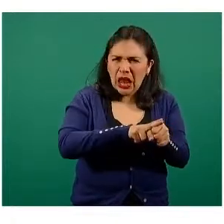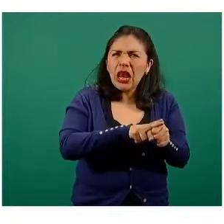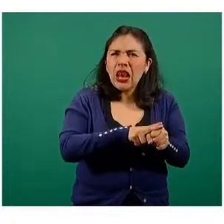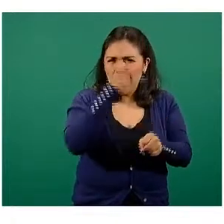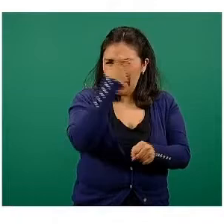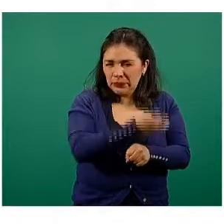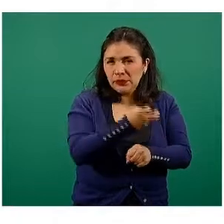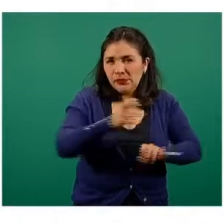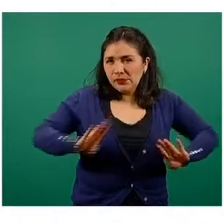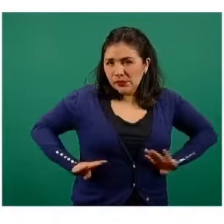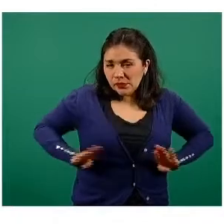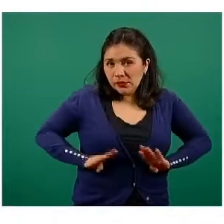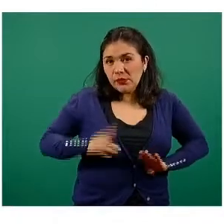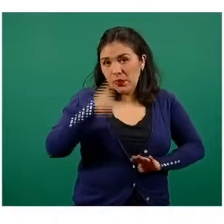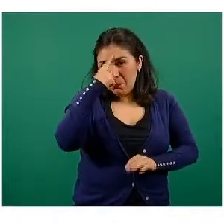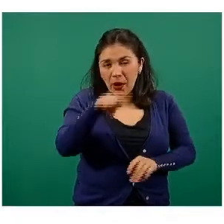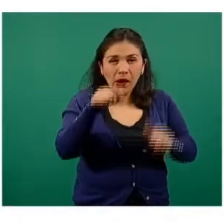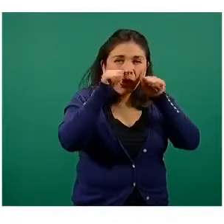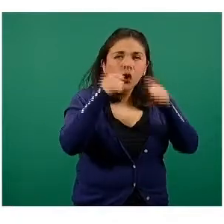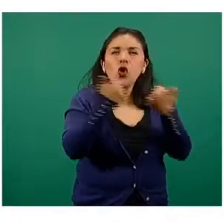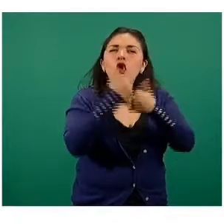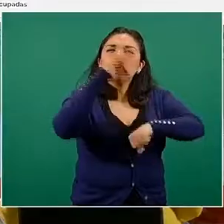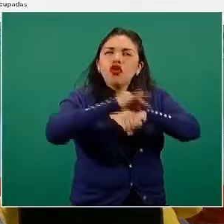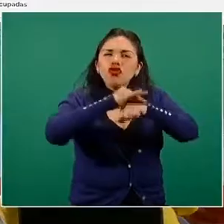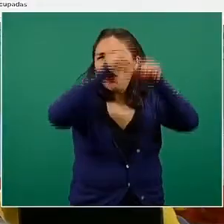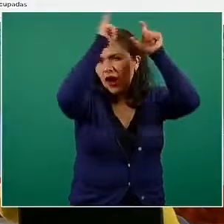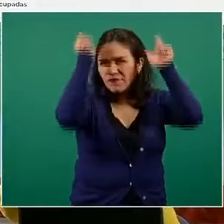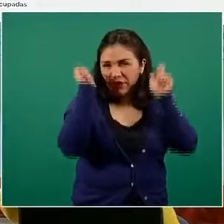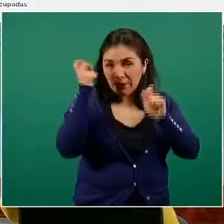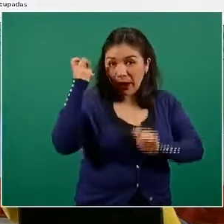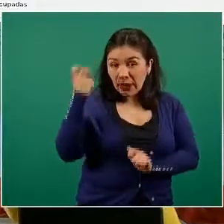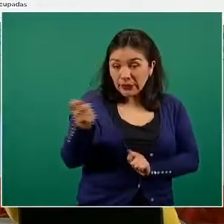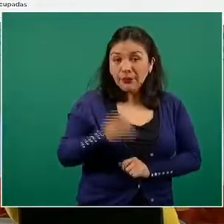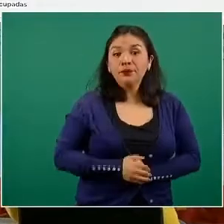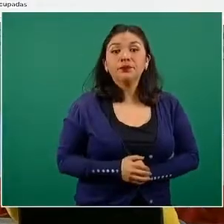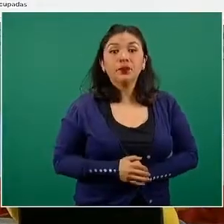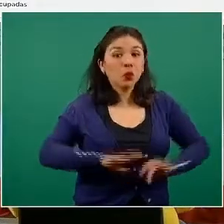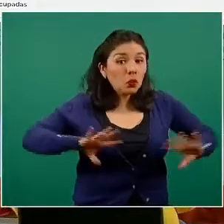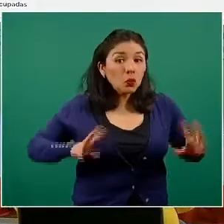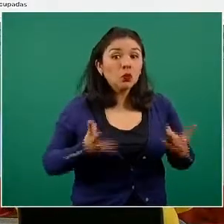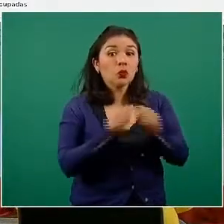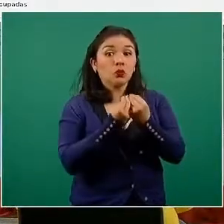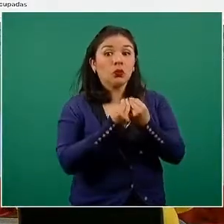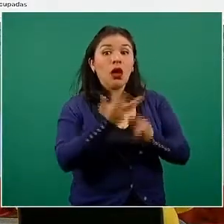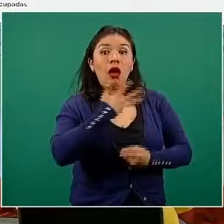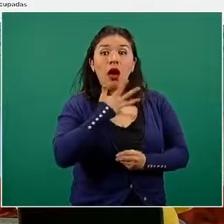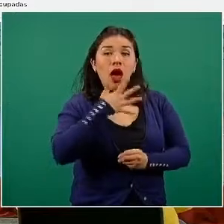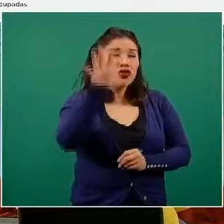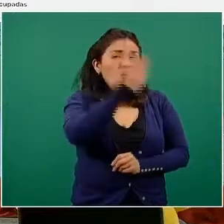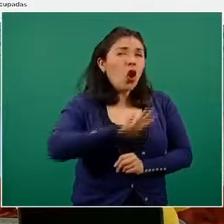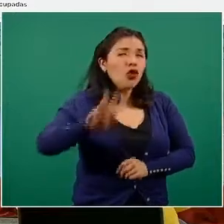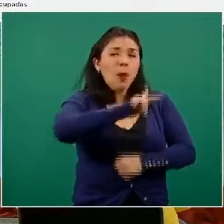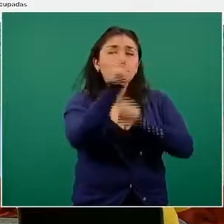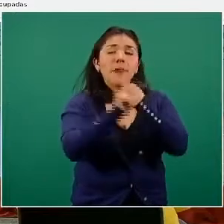y otro tipo de intervenciones que se hacen en el paciente crítico. Tenemos un total en todo el país